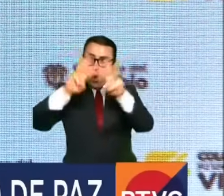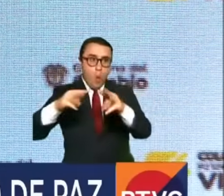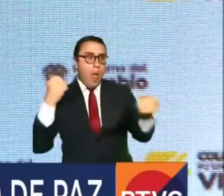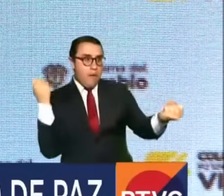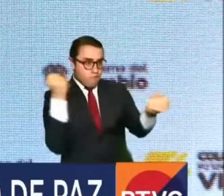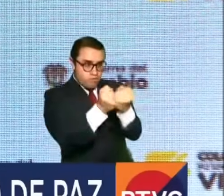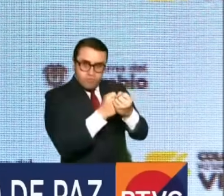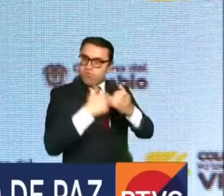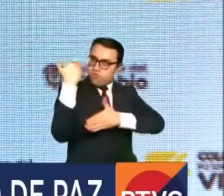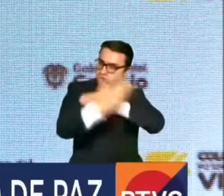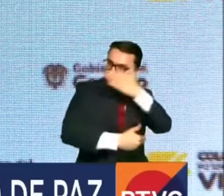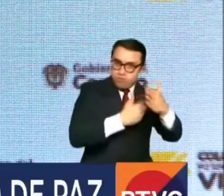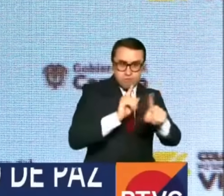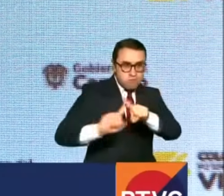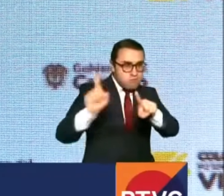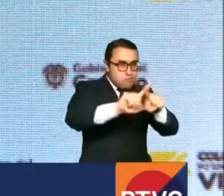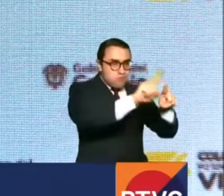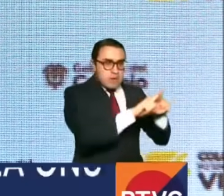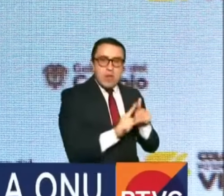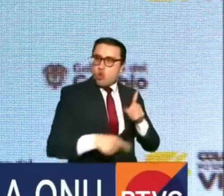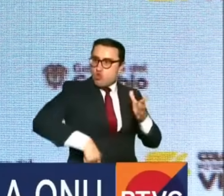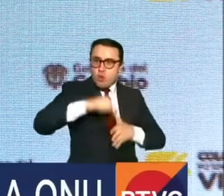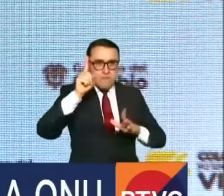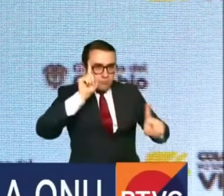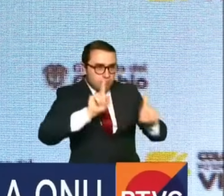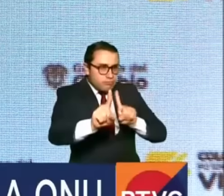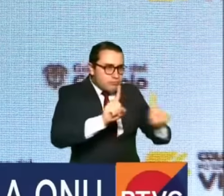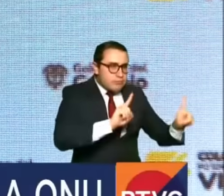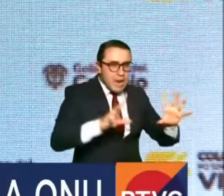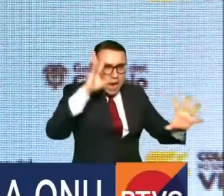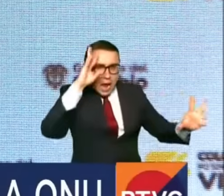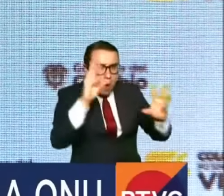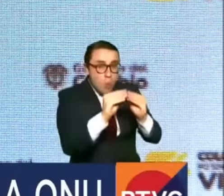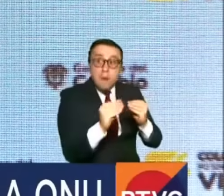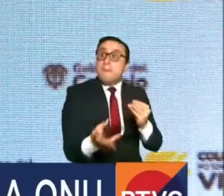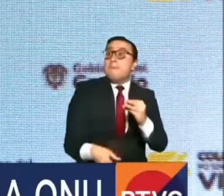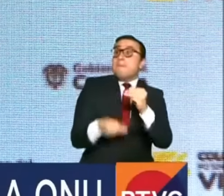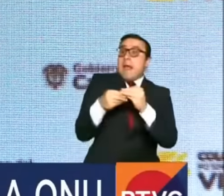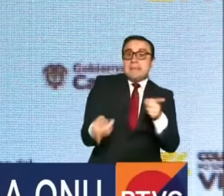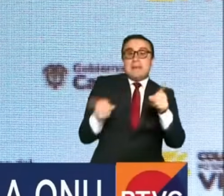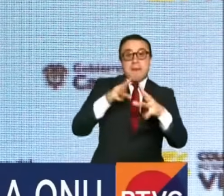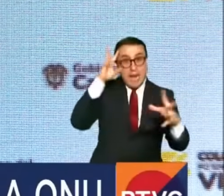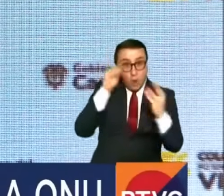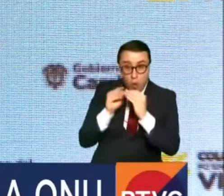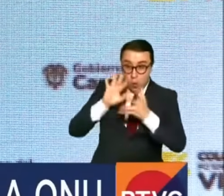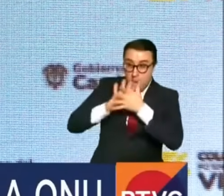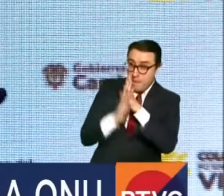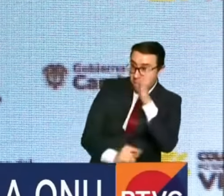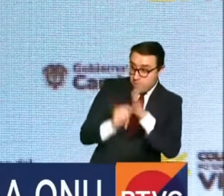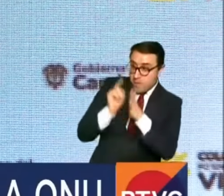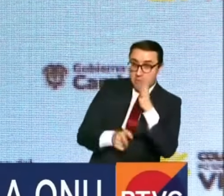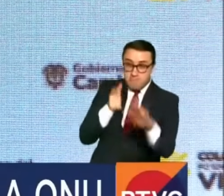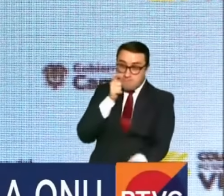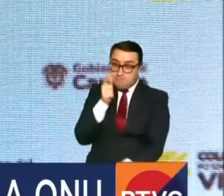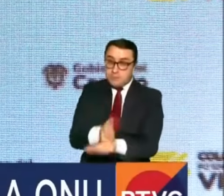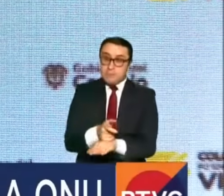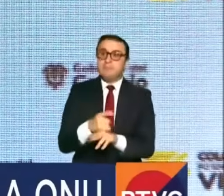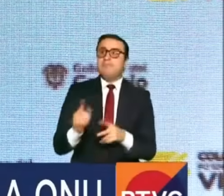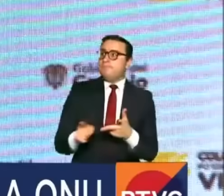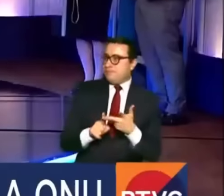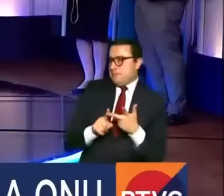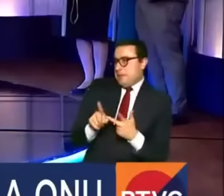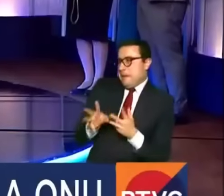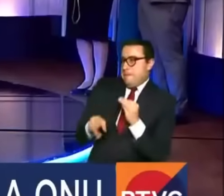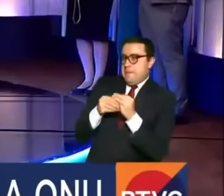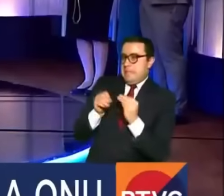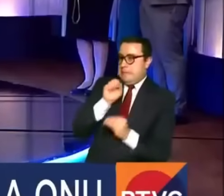de paz en forma simultánea, además de la implementación del acuerdo de paz firmado en el 2016. Y para el señor